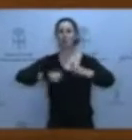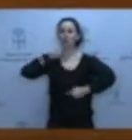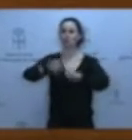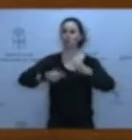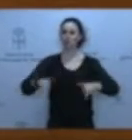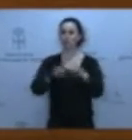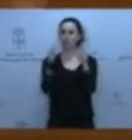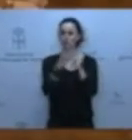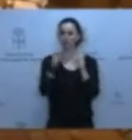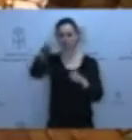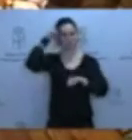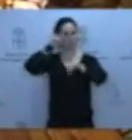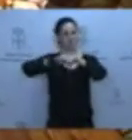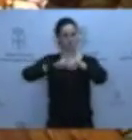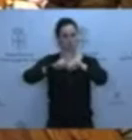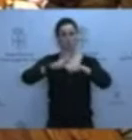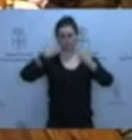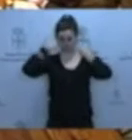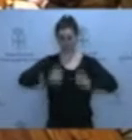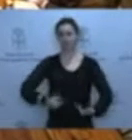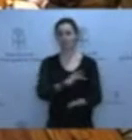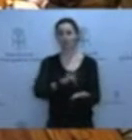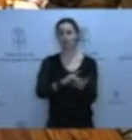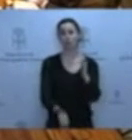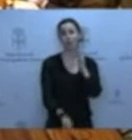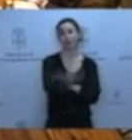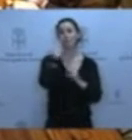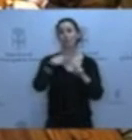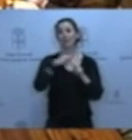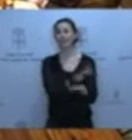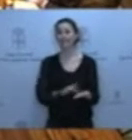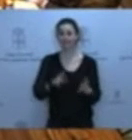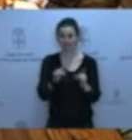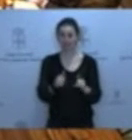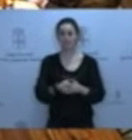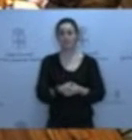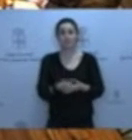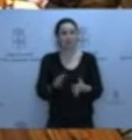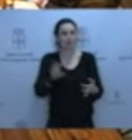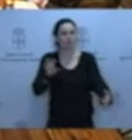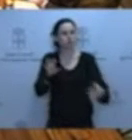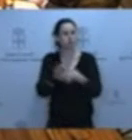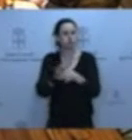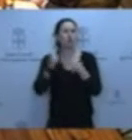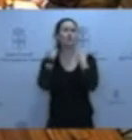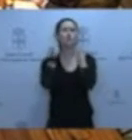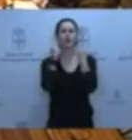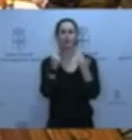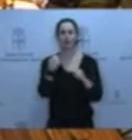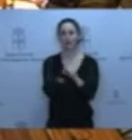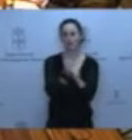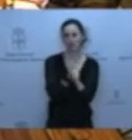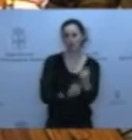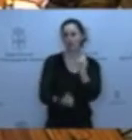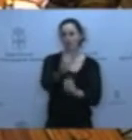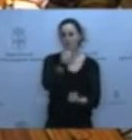sociales, psicológicas y físicas que producen las políticas que se aplican. está relacionado. Está relacionado las políticas laborales y